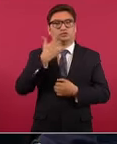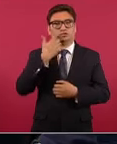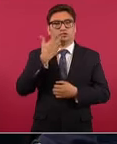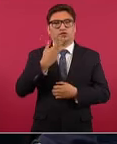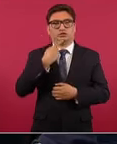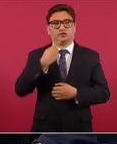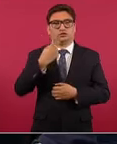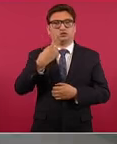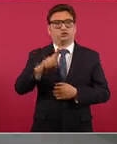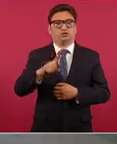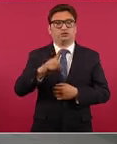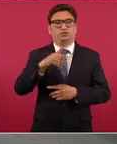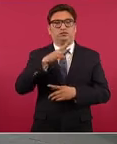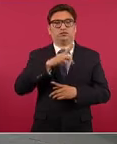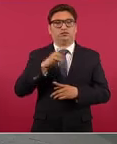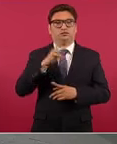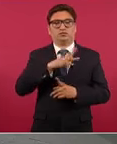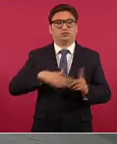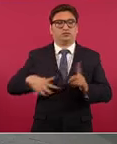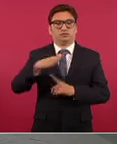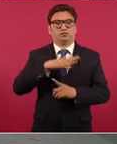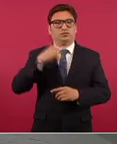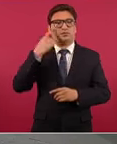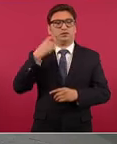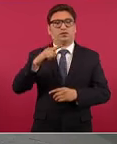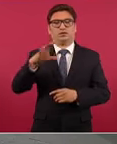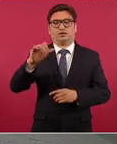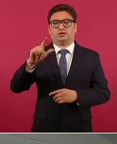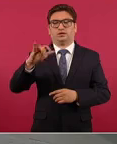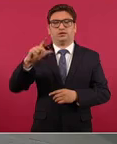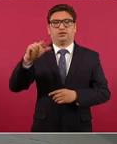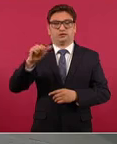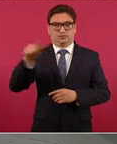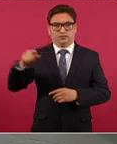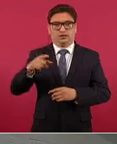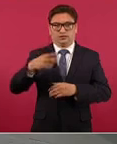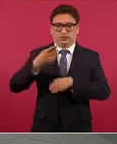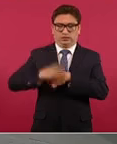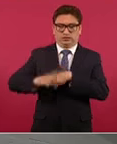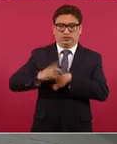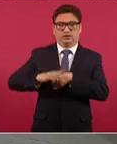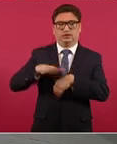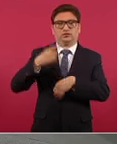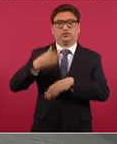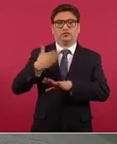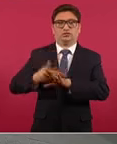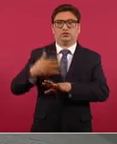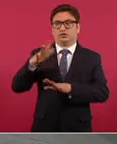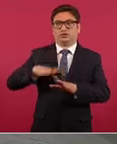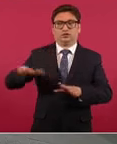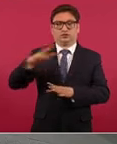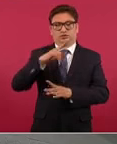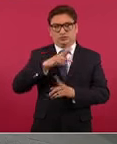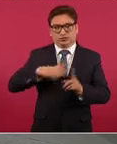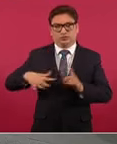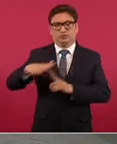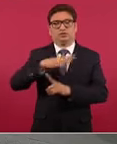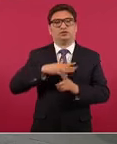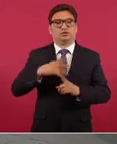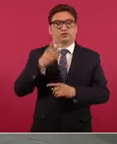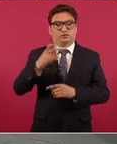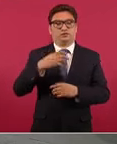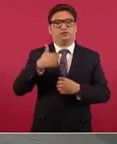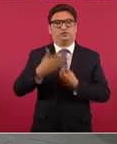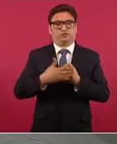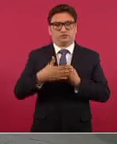una denuncia ambiental para que cali que reponga el daño que causó al medio ambiente y ya van a ir con la